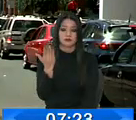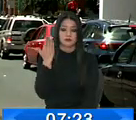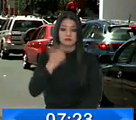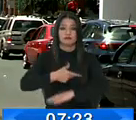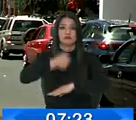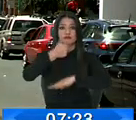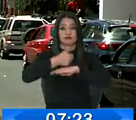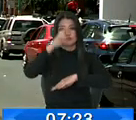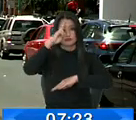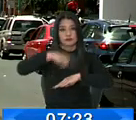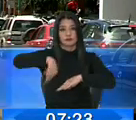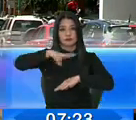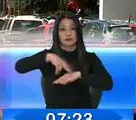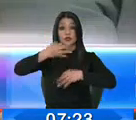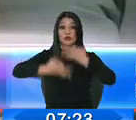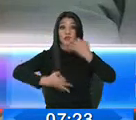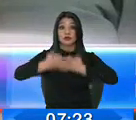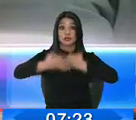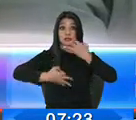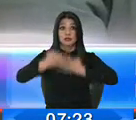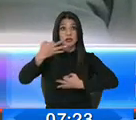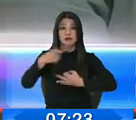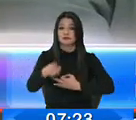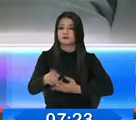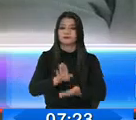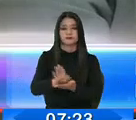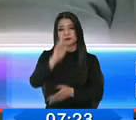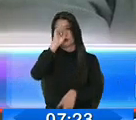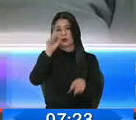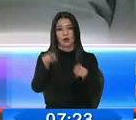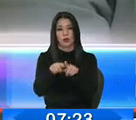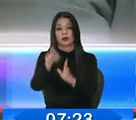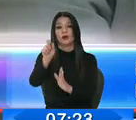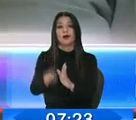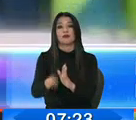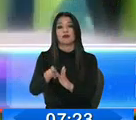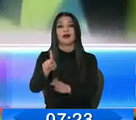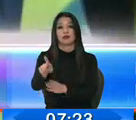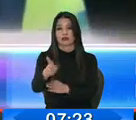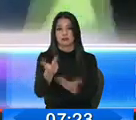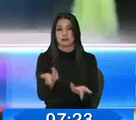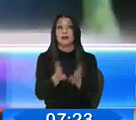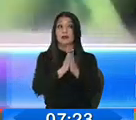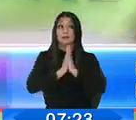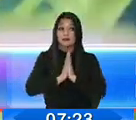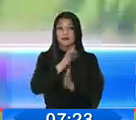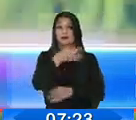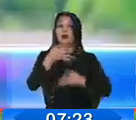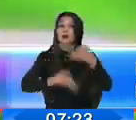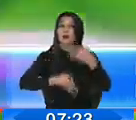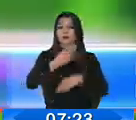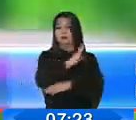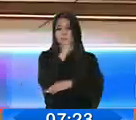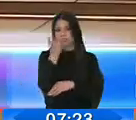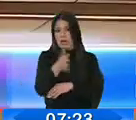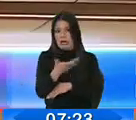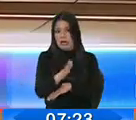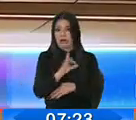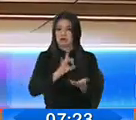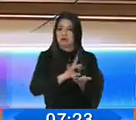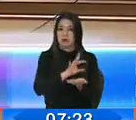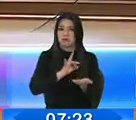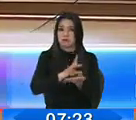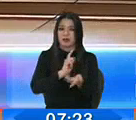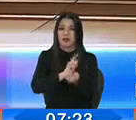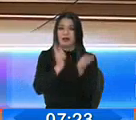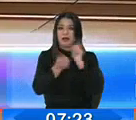de la Corte Nacional de Justicia negó la recusación presentada por Fausto Jarrín, defensa del expresidente Rafael Correa, con la intención